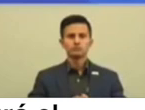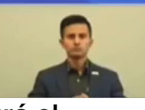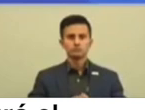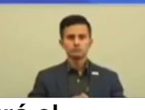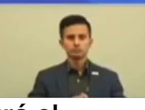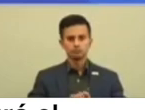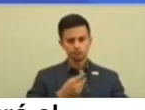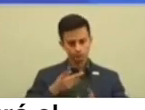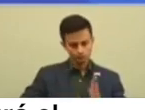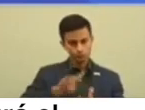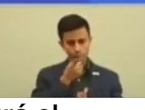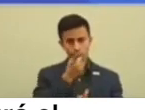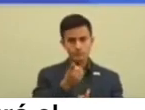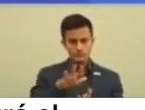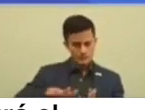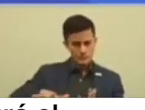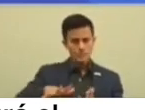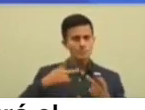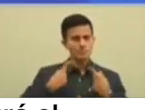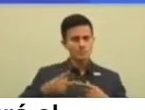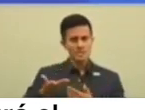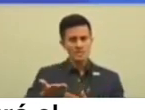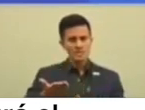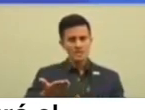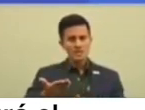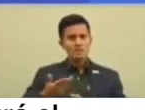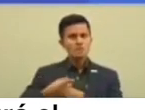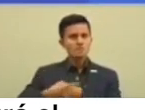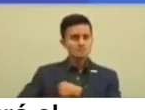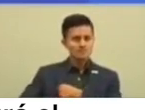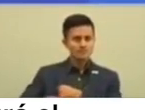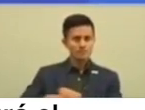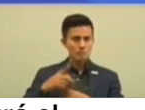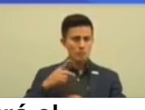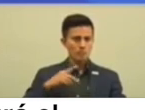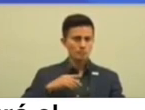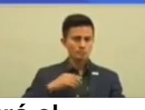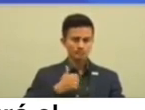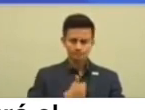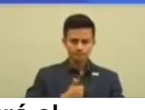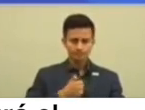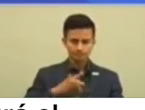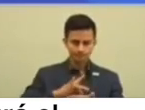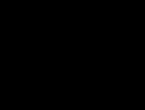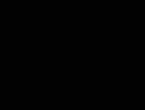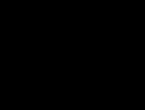las víctimas, quienes jamás debieron vivir estos hechos tan reprobables. Muchas gracias.